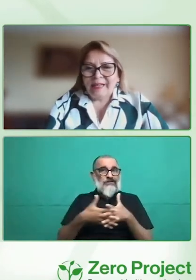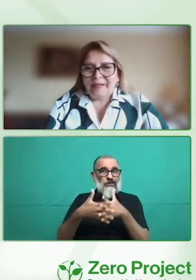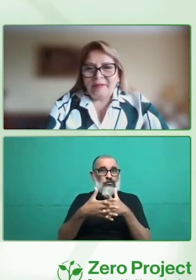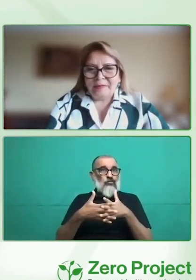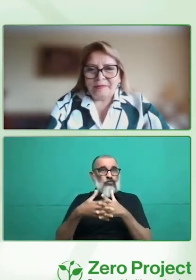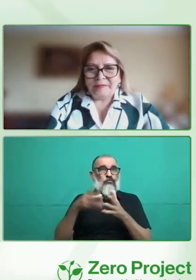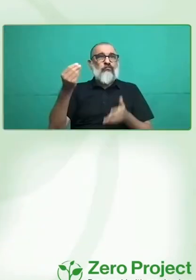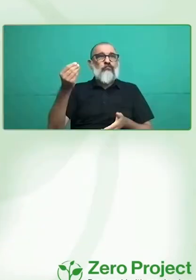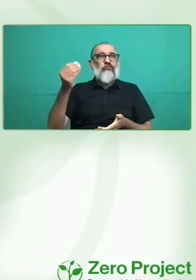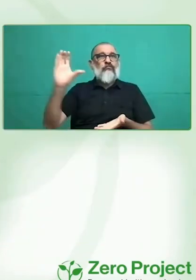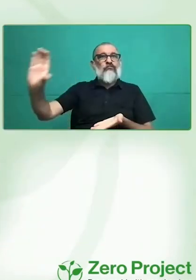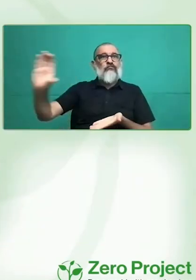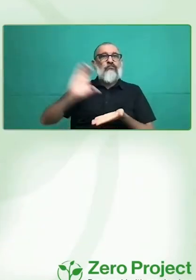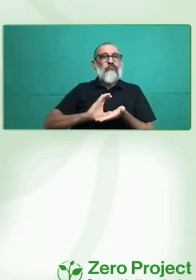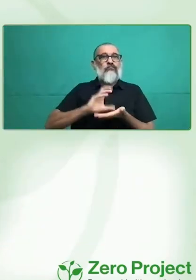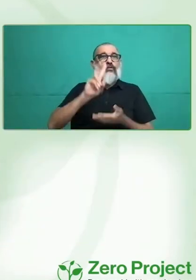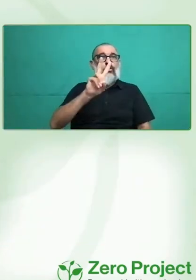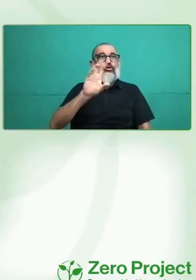Perú.